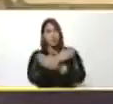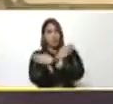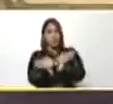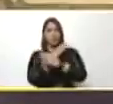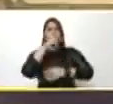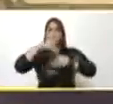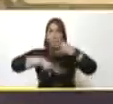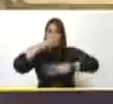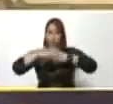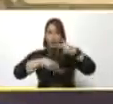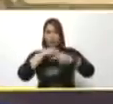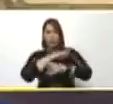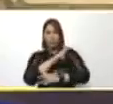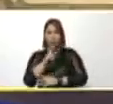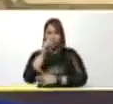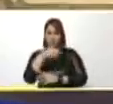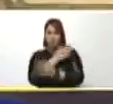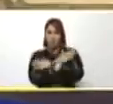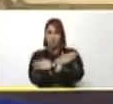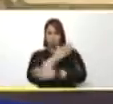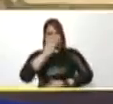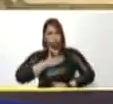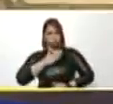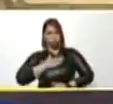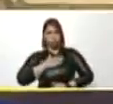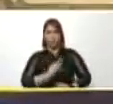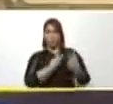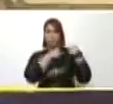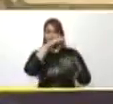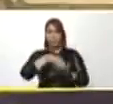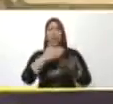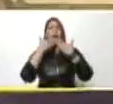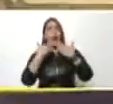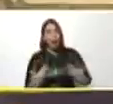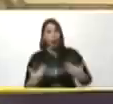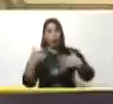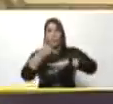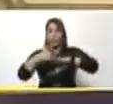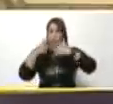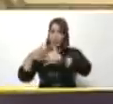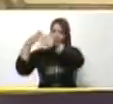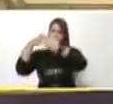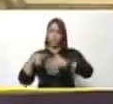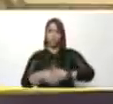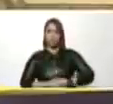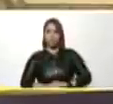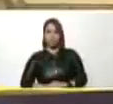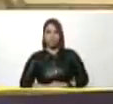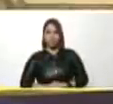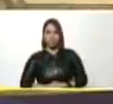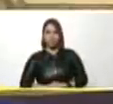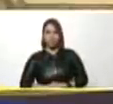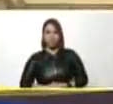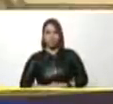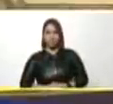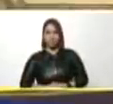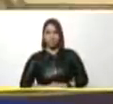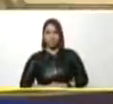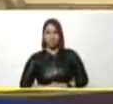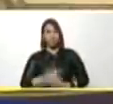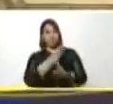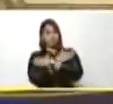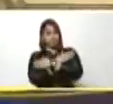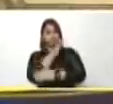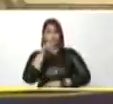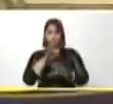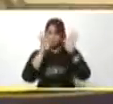al Plan República y me felicita a mí como jefe de Estado. Gracias al gobierno de los Estados Unidos. Y felicita